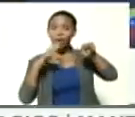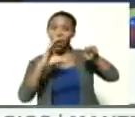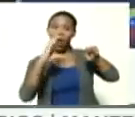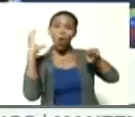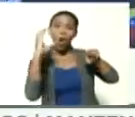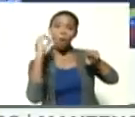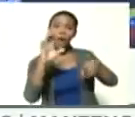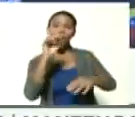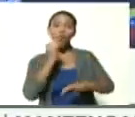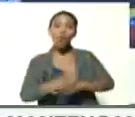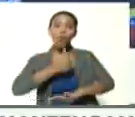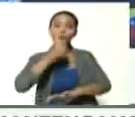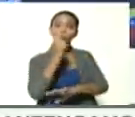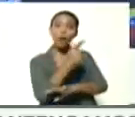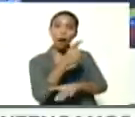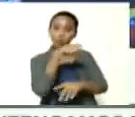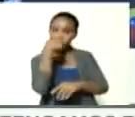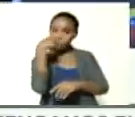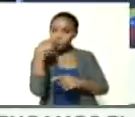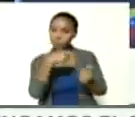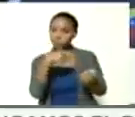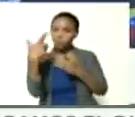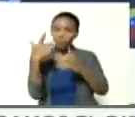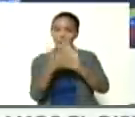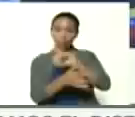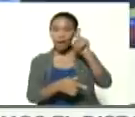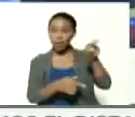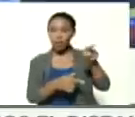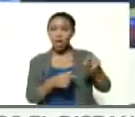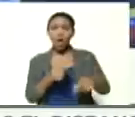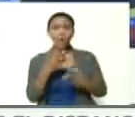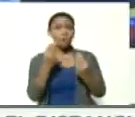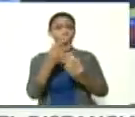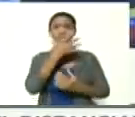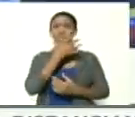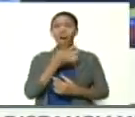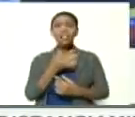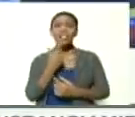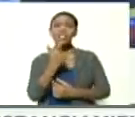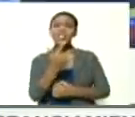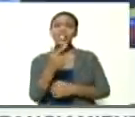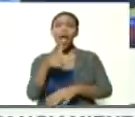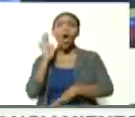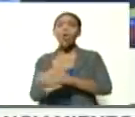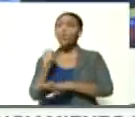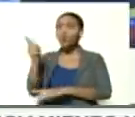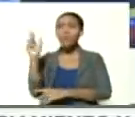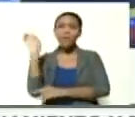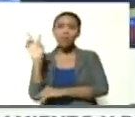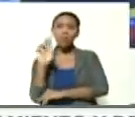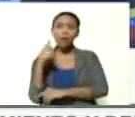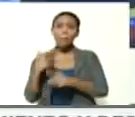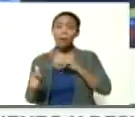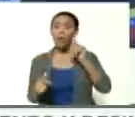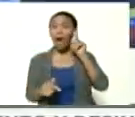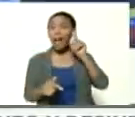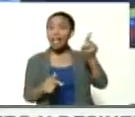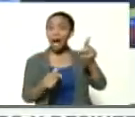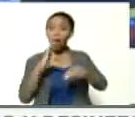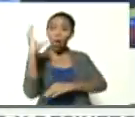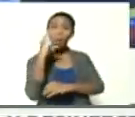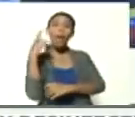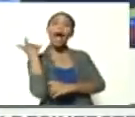colombiano. Pero es muy fácil acusar entonces a Venezuela. Que en Colombia hay carteles,